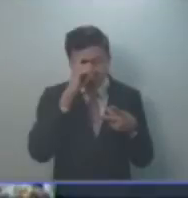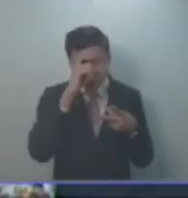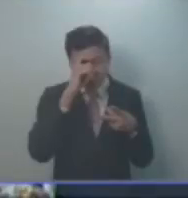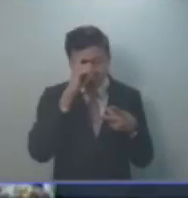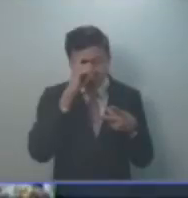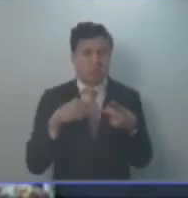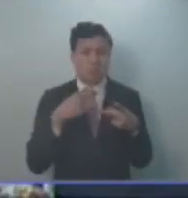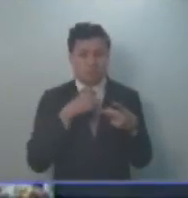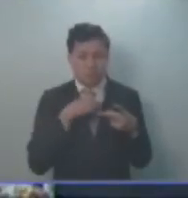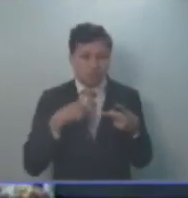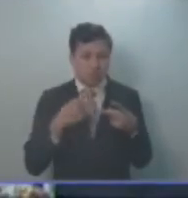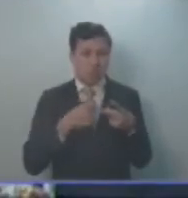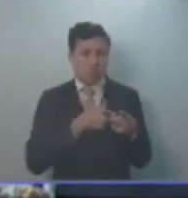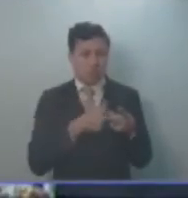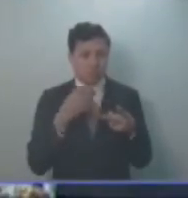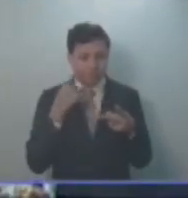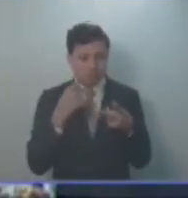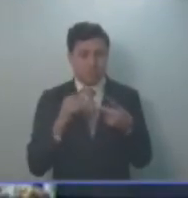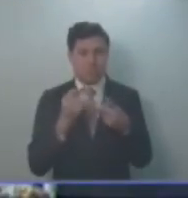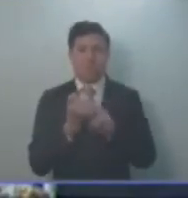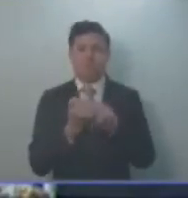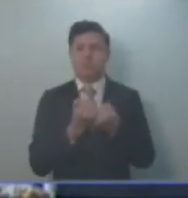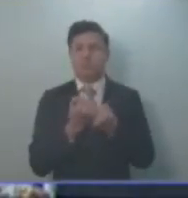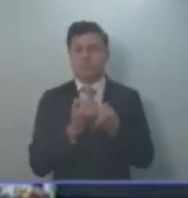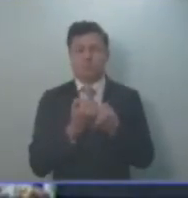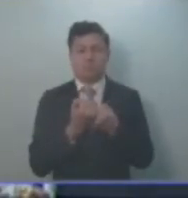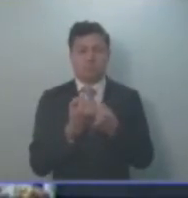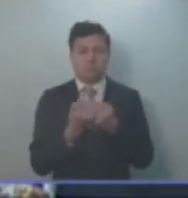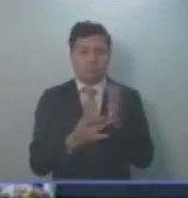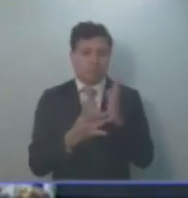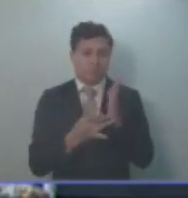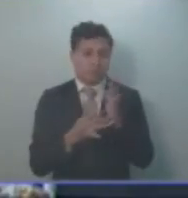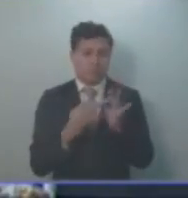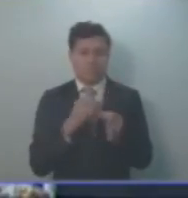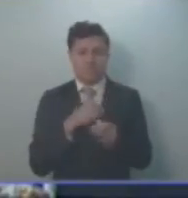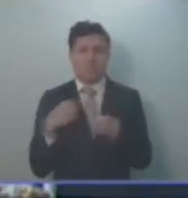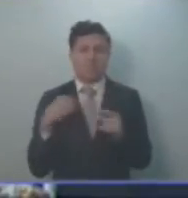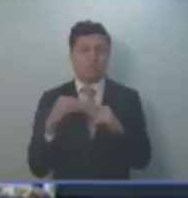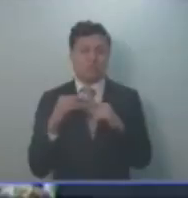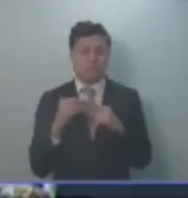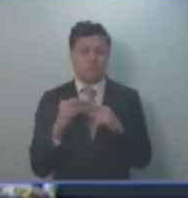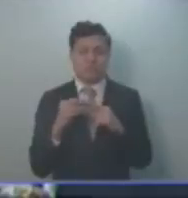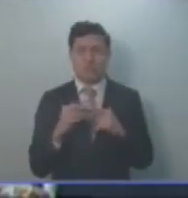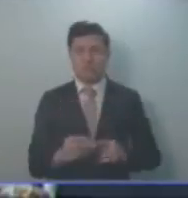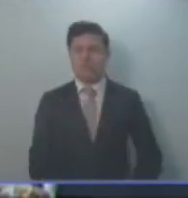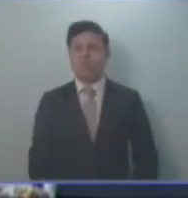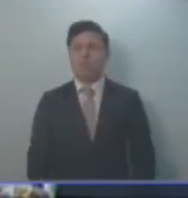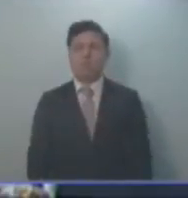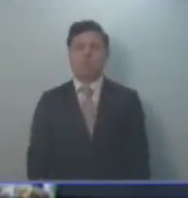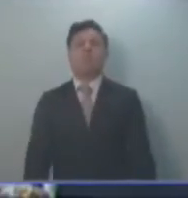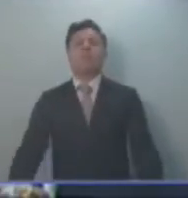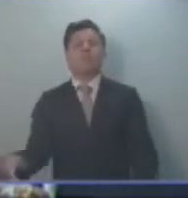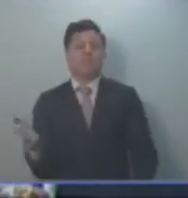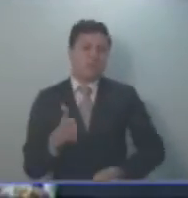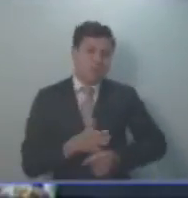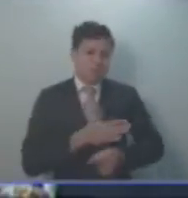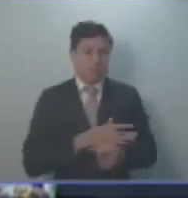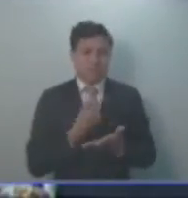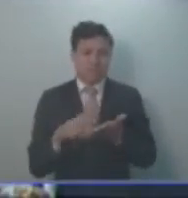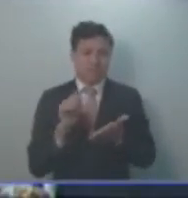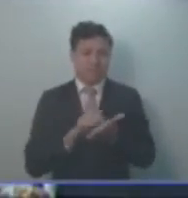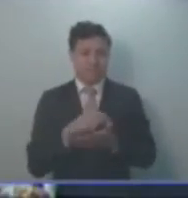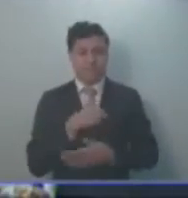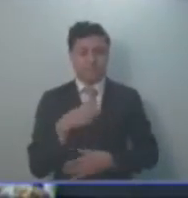rehabilitación o que necesiten una atención técnica y médica especializada, previa validación de su